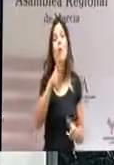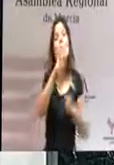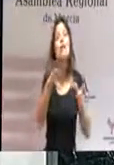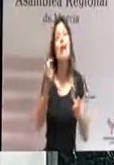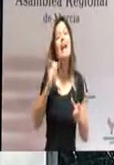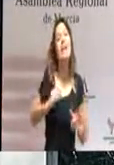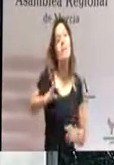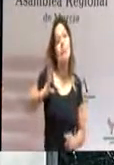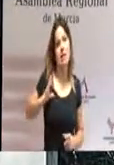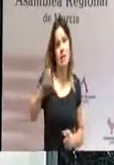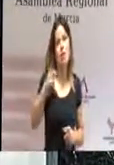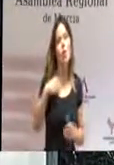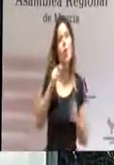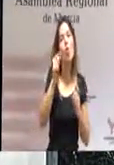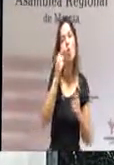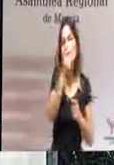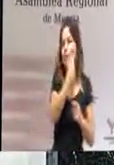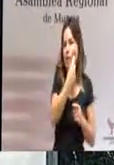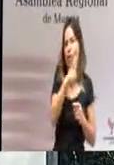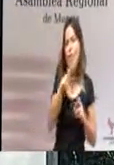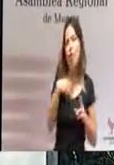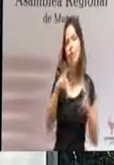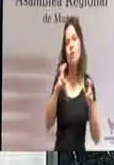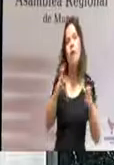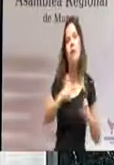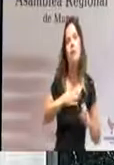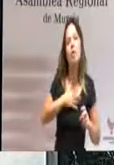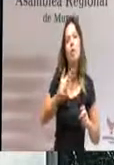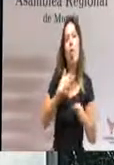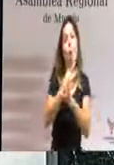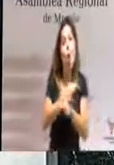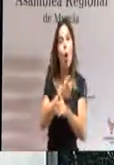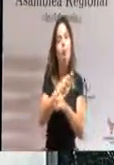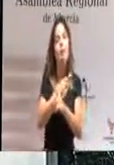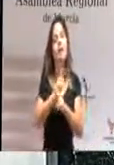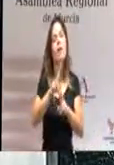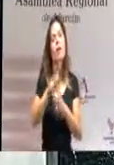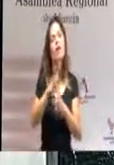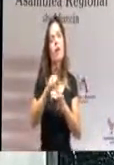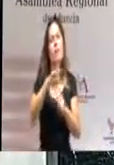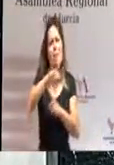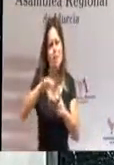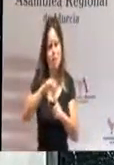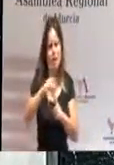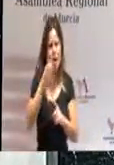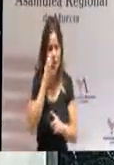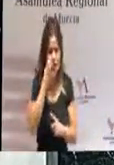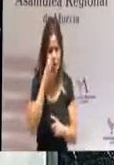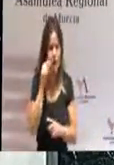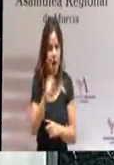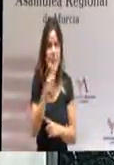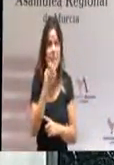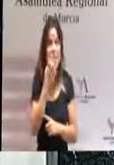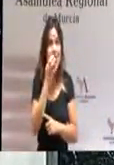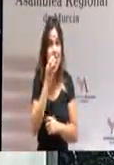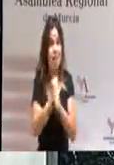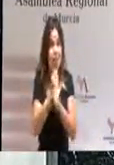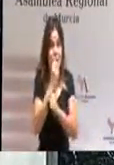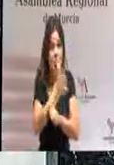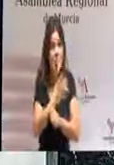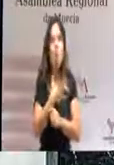de inspección en materia de impuestos sobre patrimonio, juego e impuestos medioambientales. De verdad, de ahí, si se hace bien el trabajo,